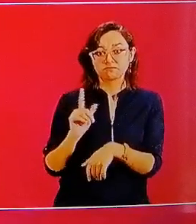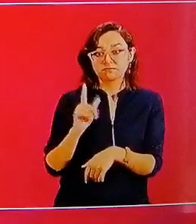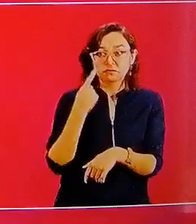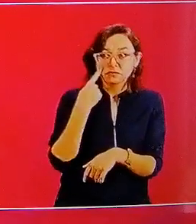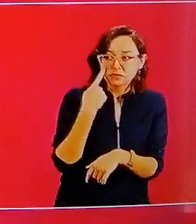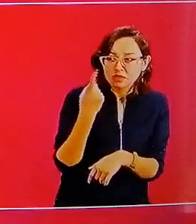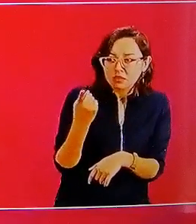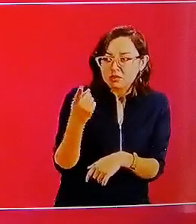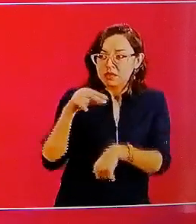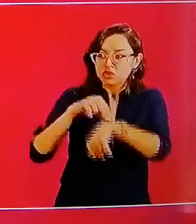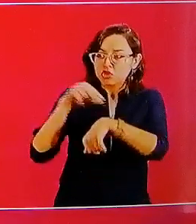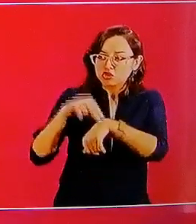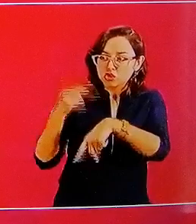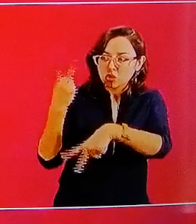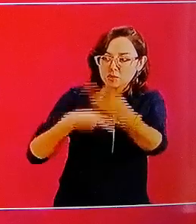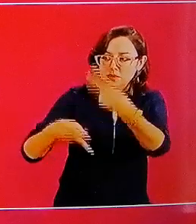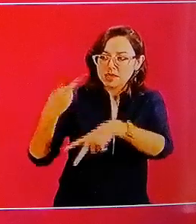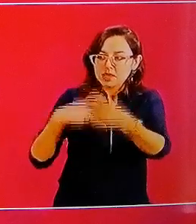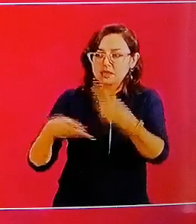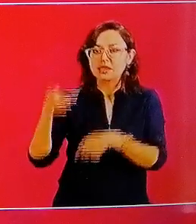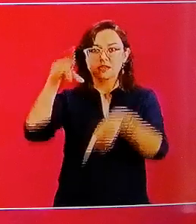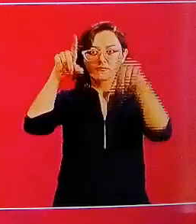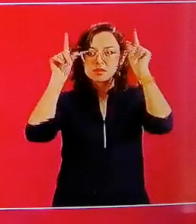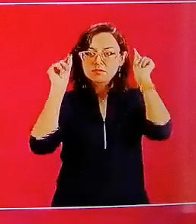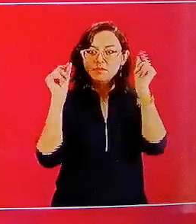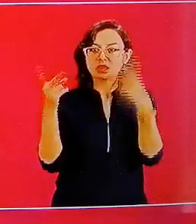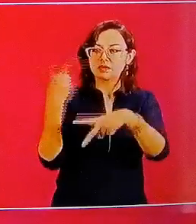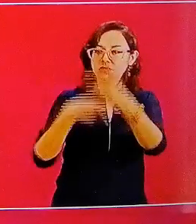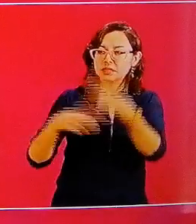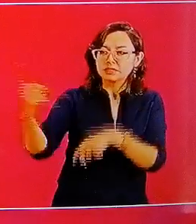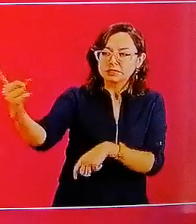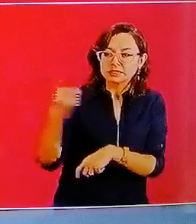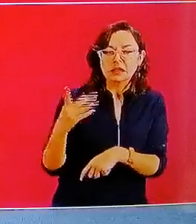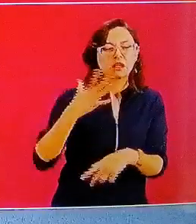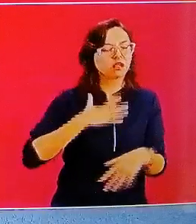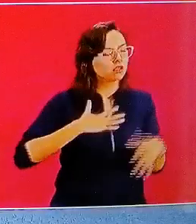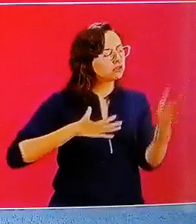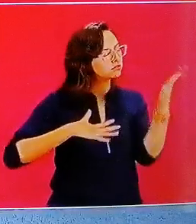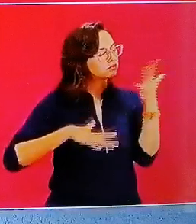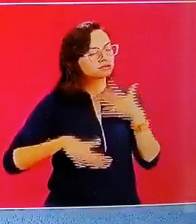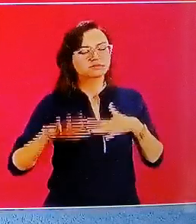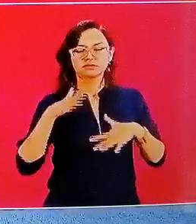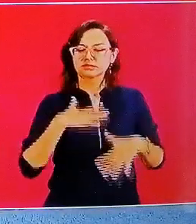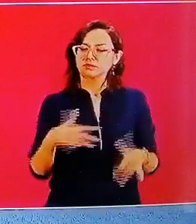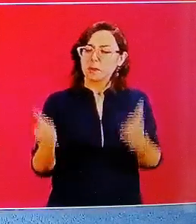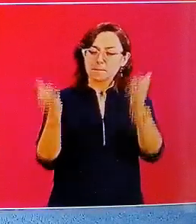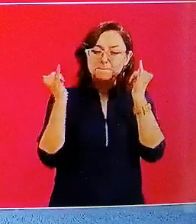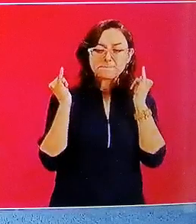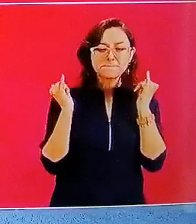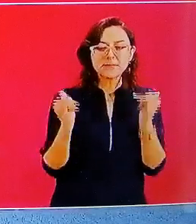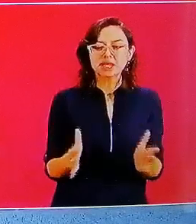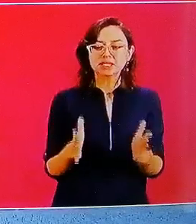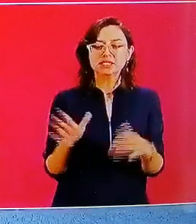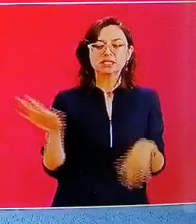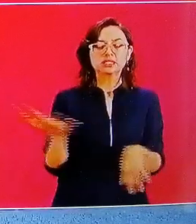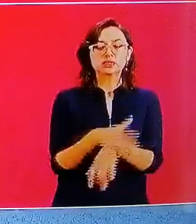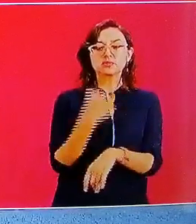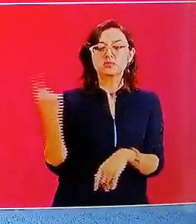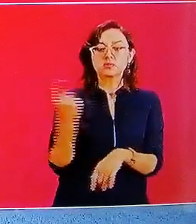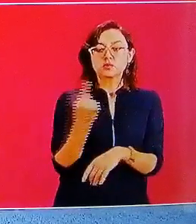médico, cuando llega la enfermera, agotados, porque